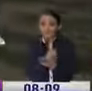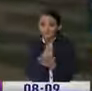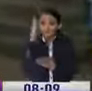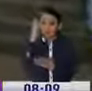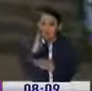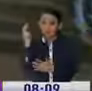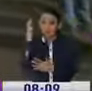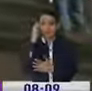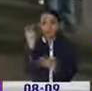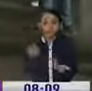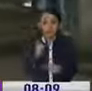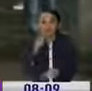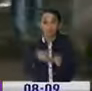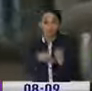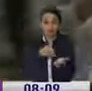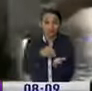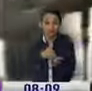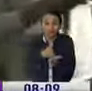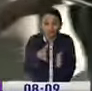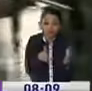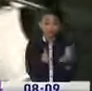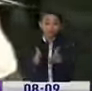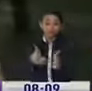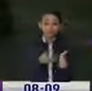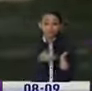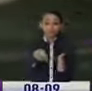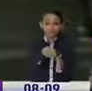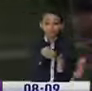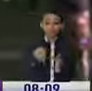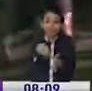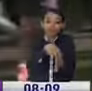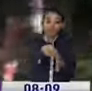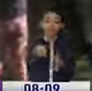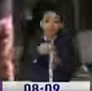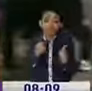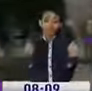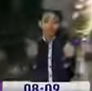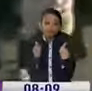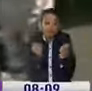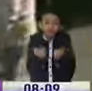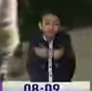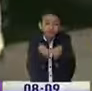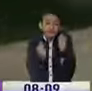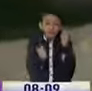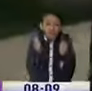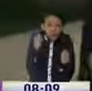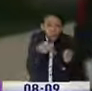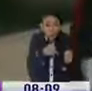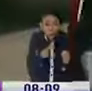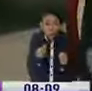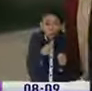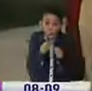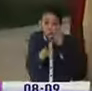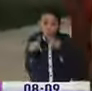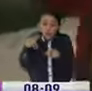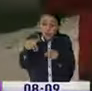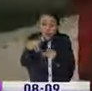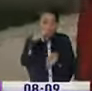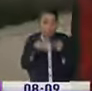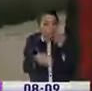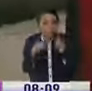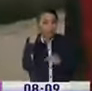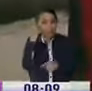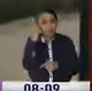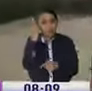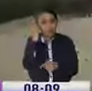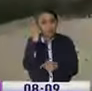veces no pueden entrar por este pasaje, que es bastante estrecho, los vehículos y las personas a la vez. Además que